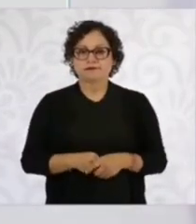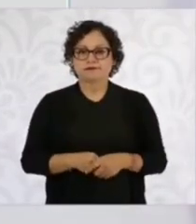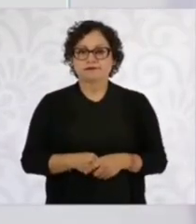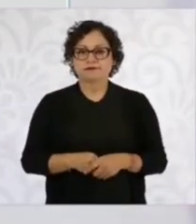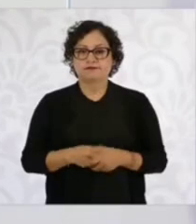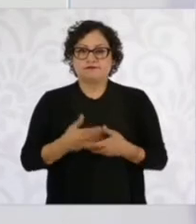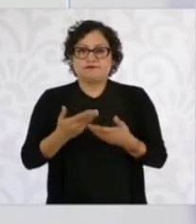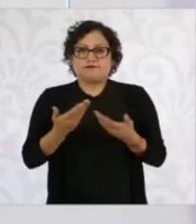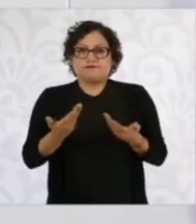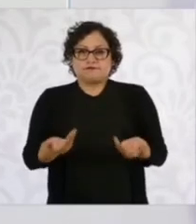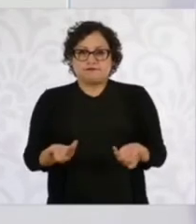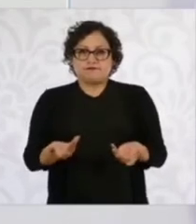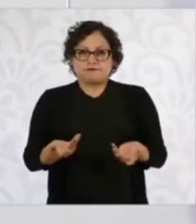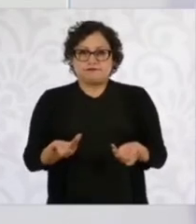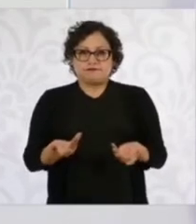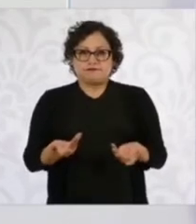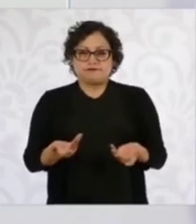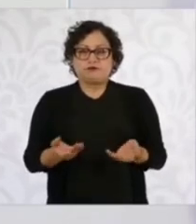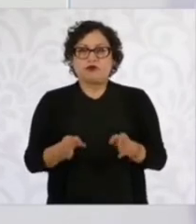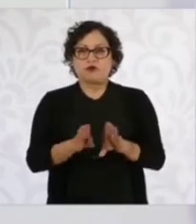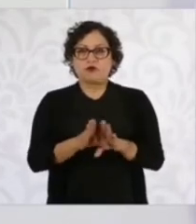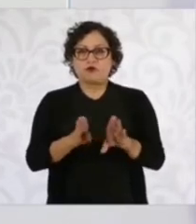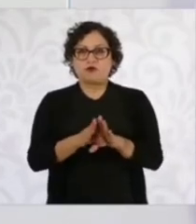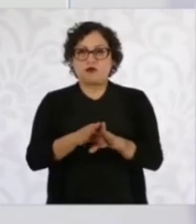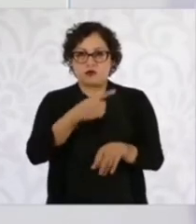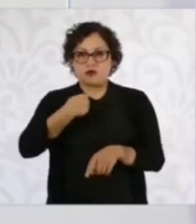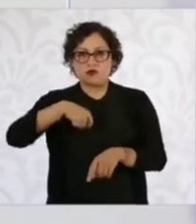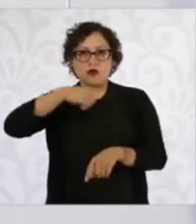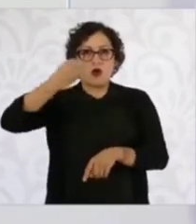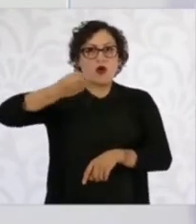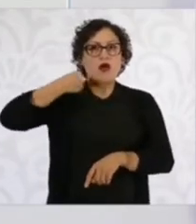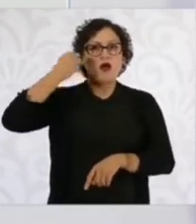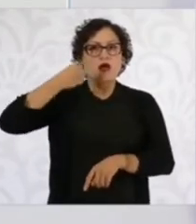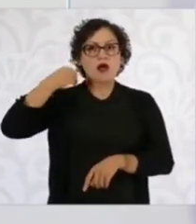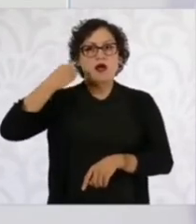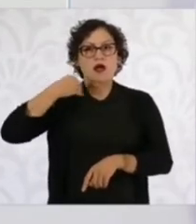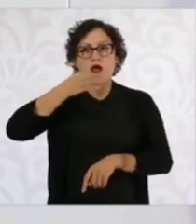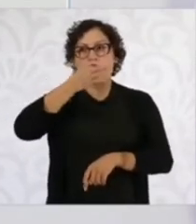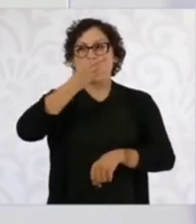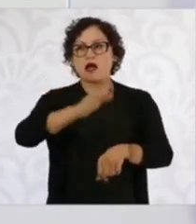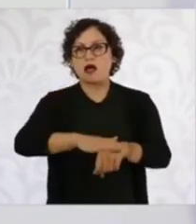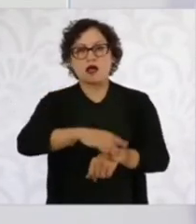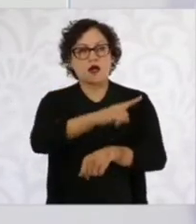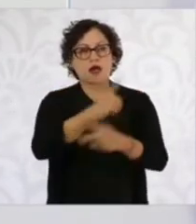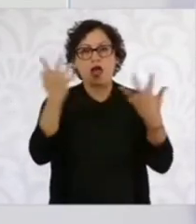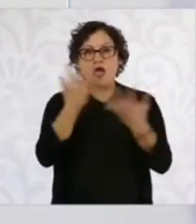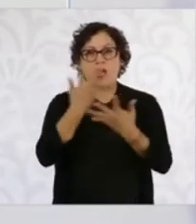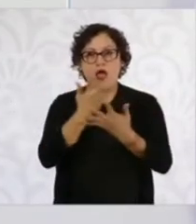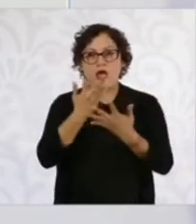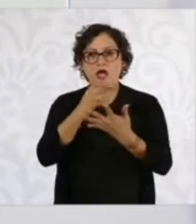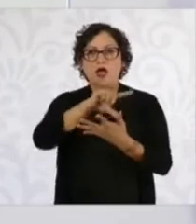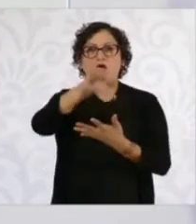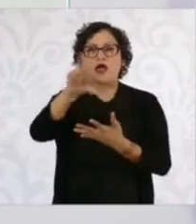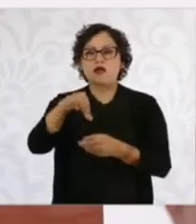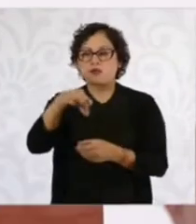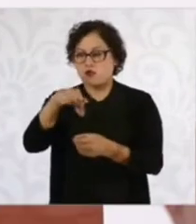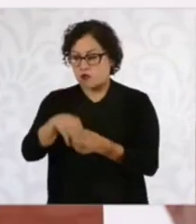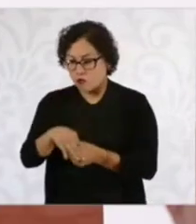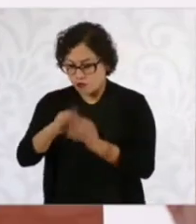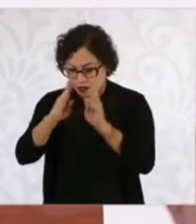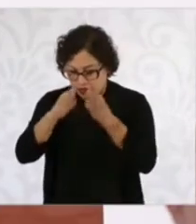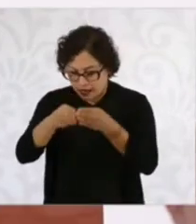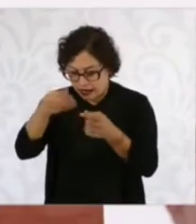Y entonces, como decimos eso, pues votan en lo particular en contra. O sea, votan a favor en lo general,